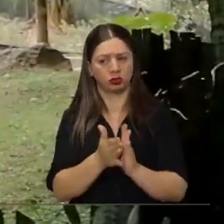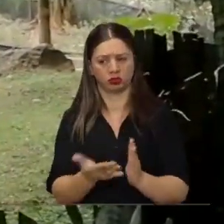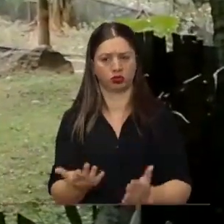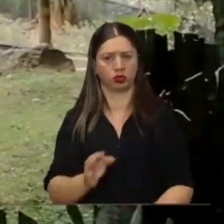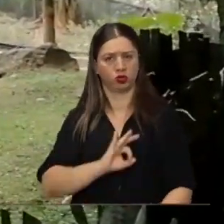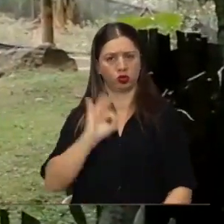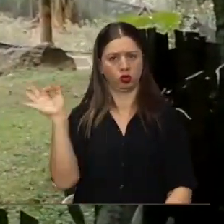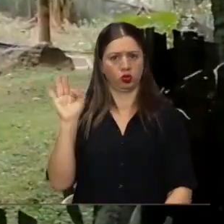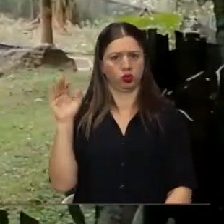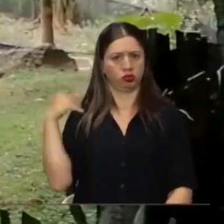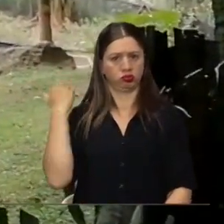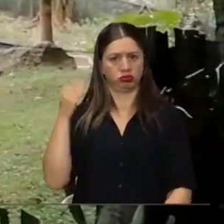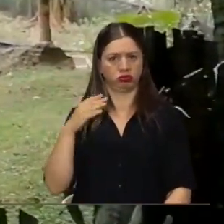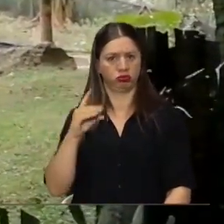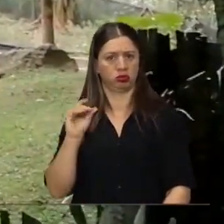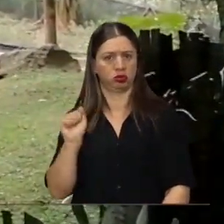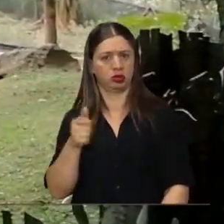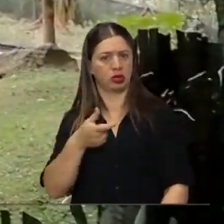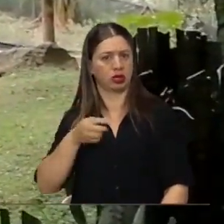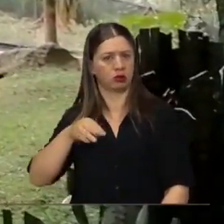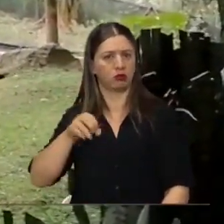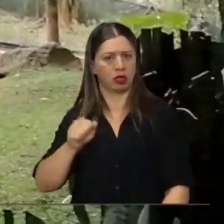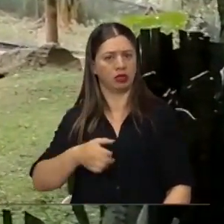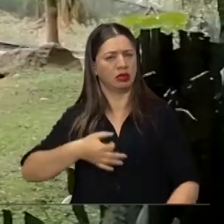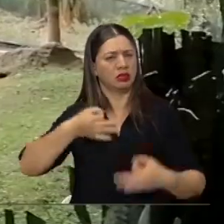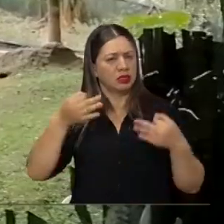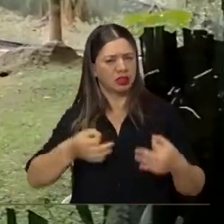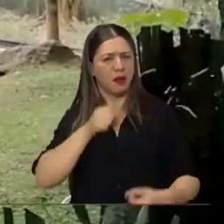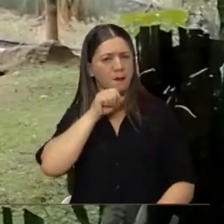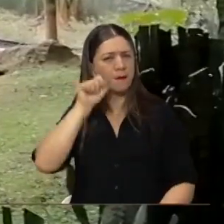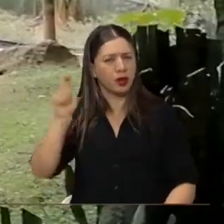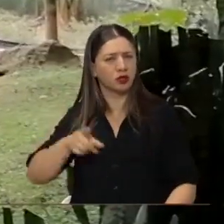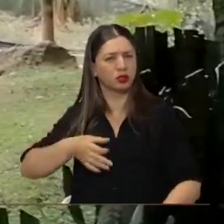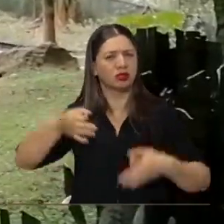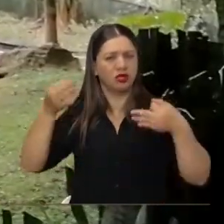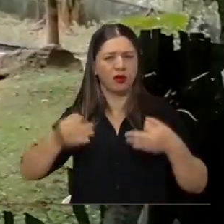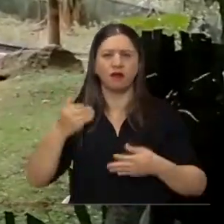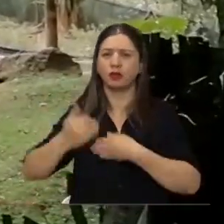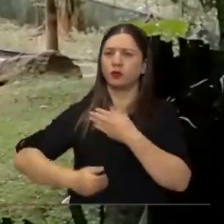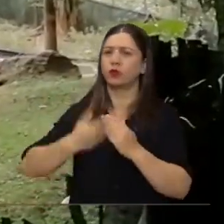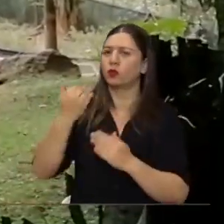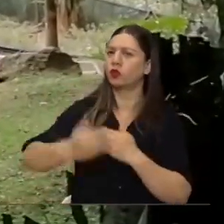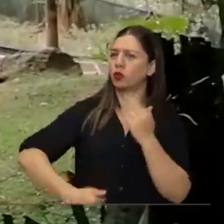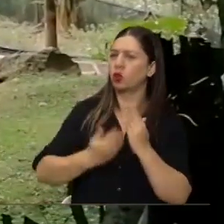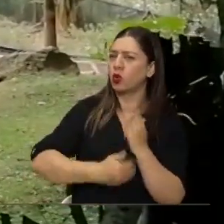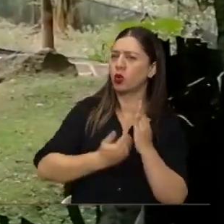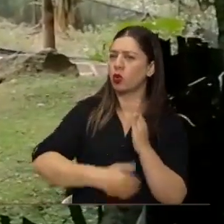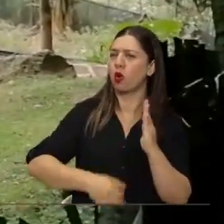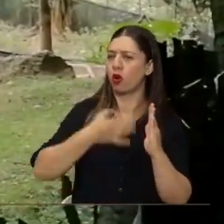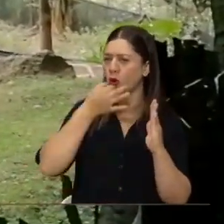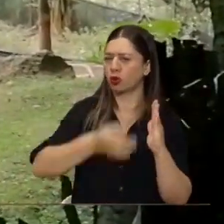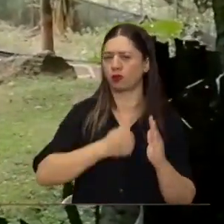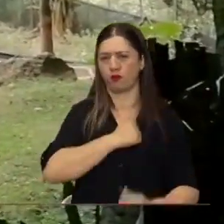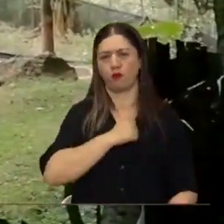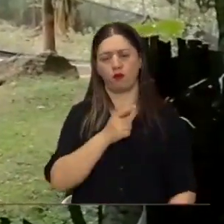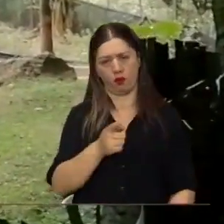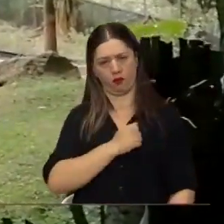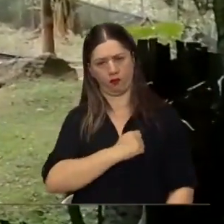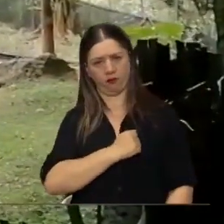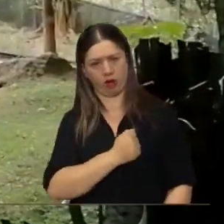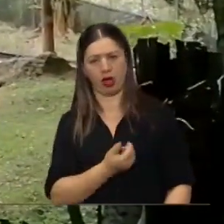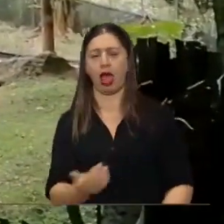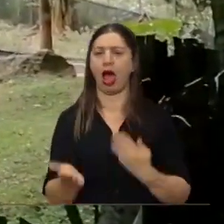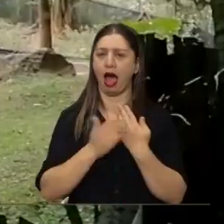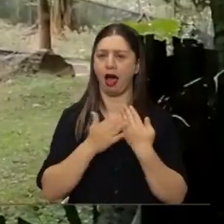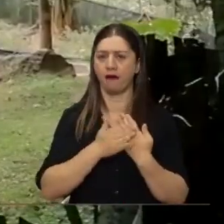le habían solicitado desde la autoridad ambiental y quiere estar seguro que en realidad la documentación es la correcta, por favor, lo invitamos para que nos lo dé a